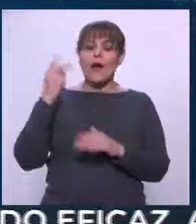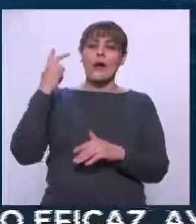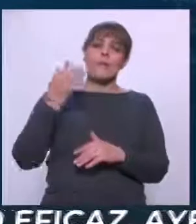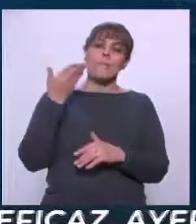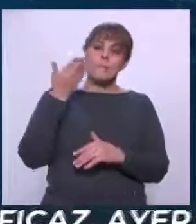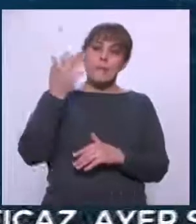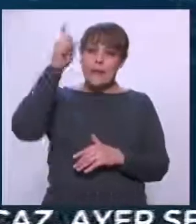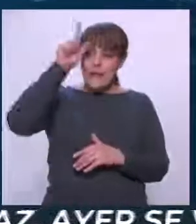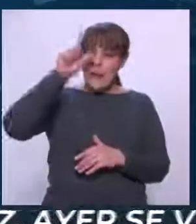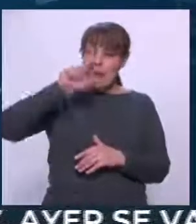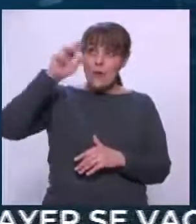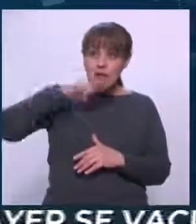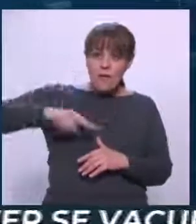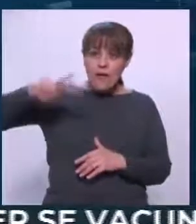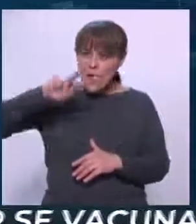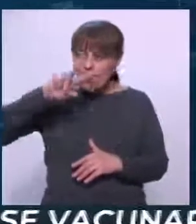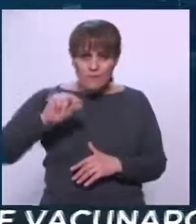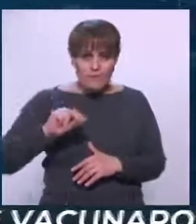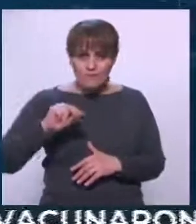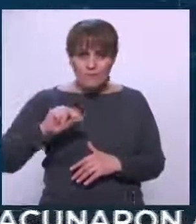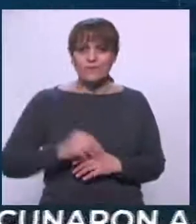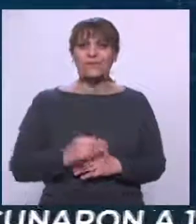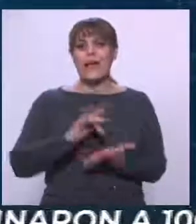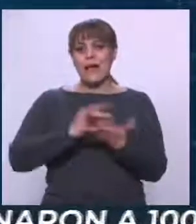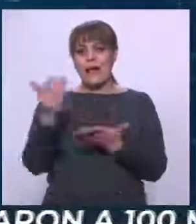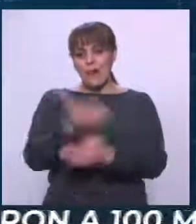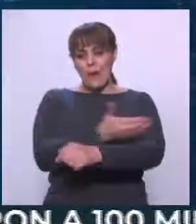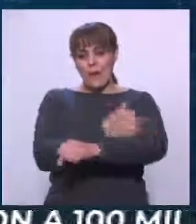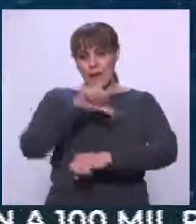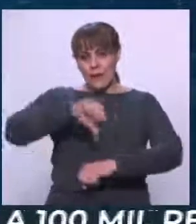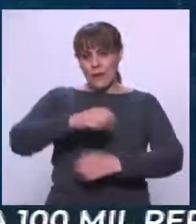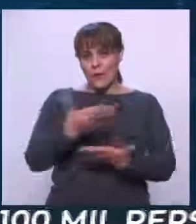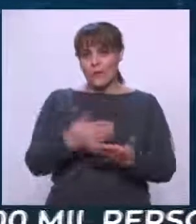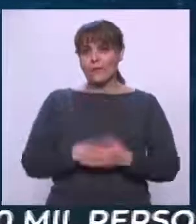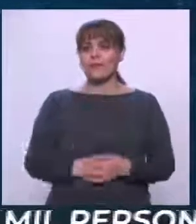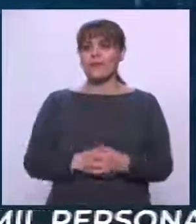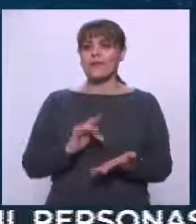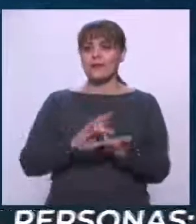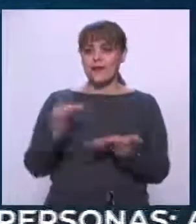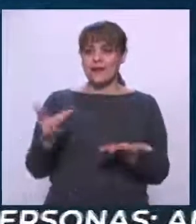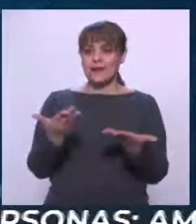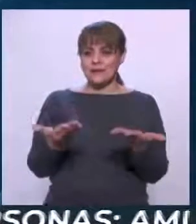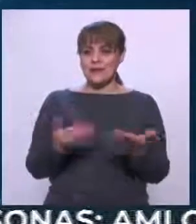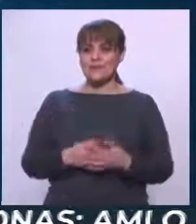la luna y les agradecemos, Mari Carmen, Elena, que nos hayan acompañado. Gracias.